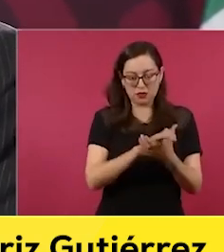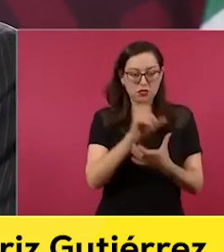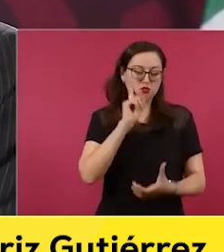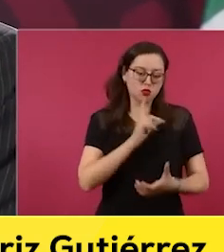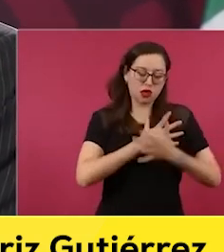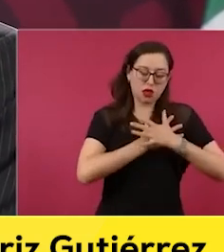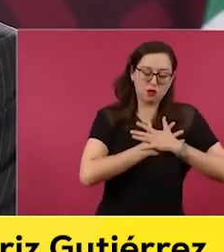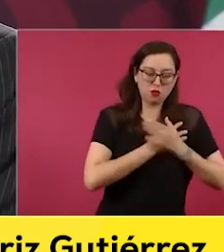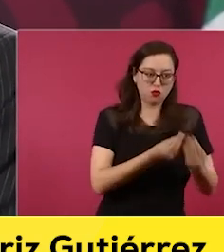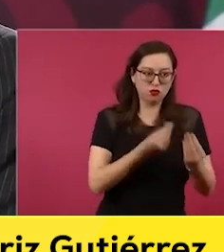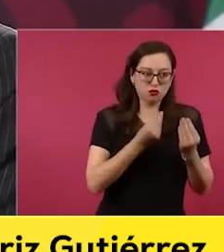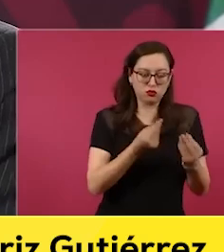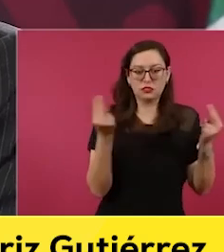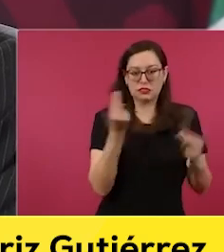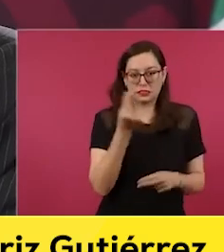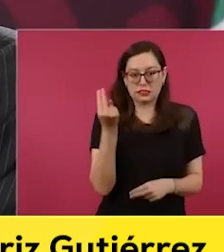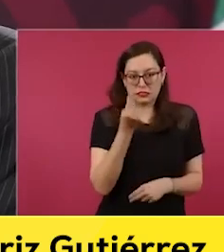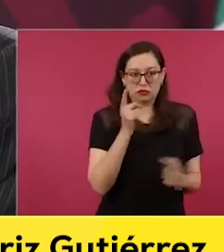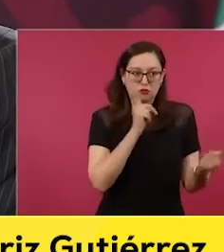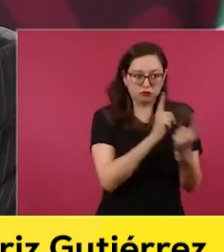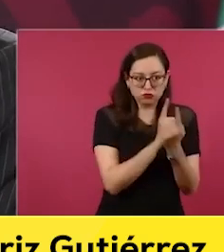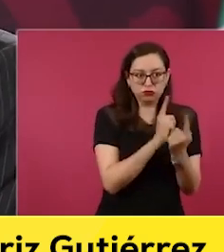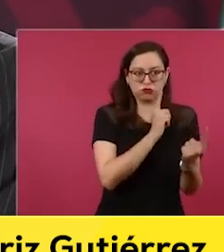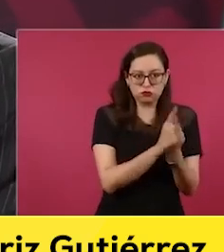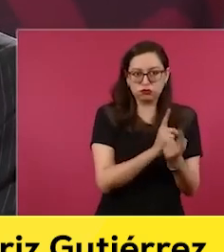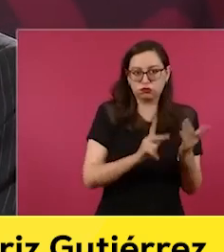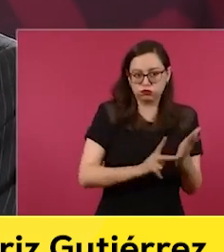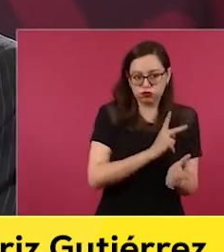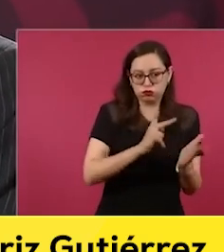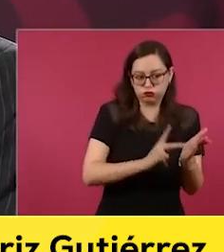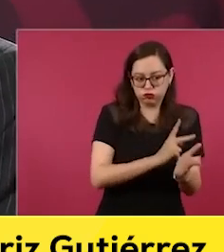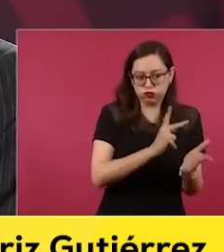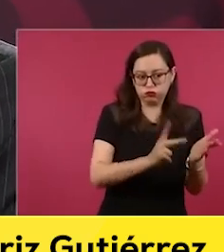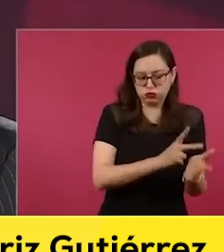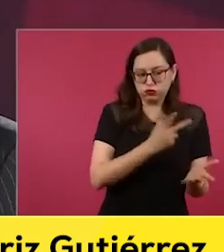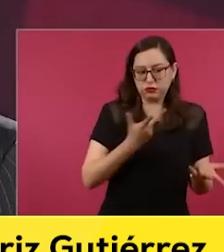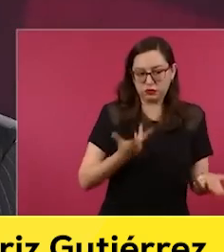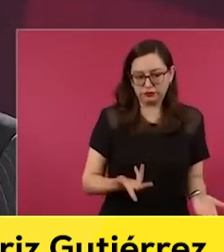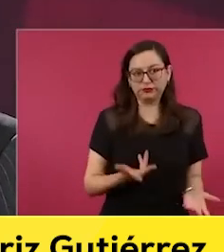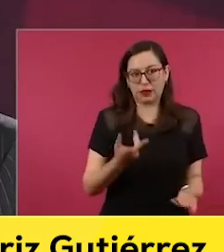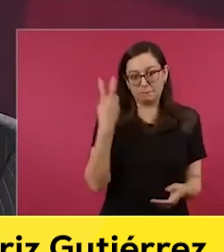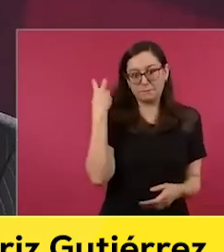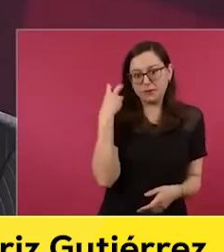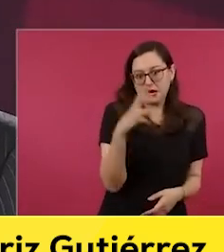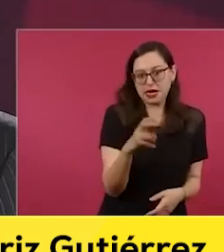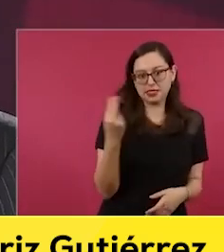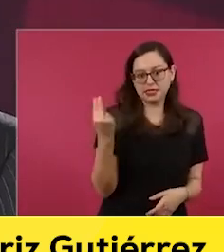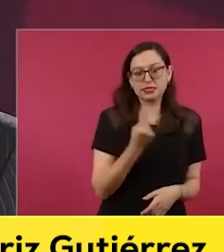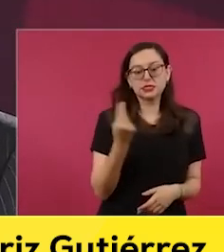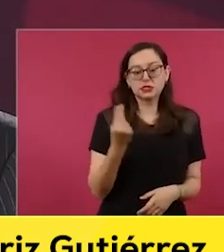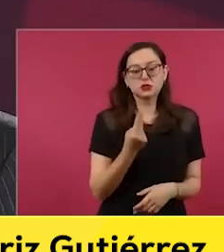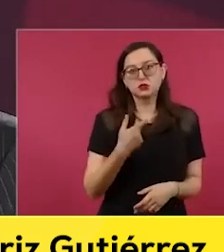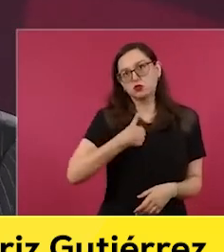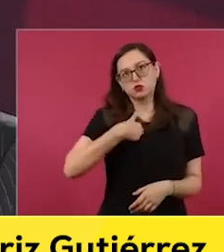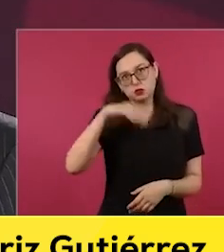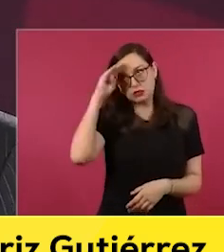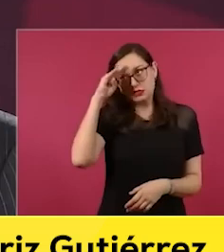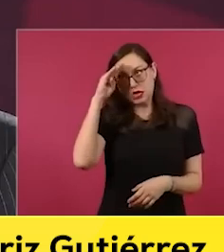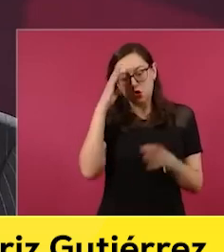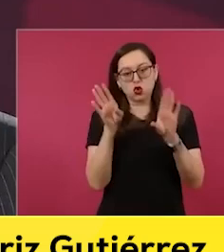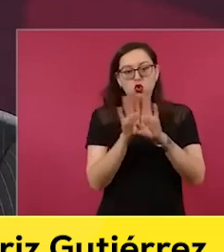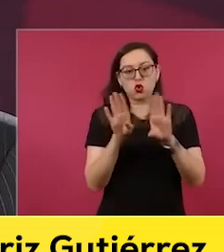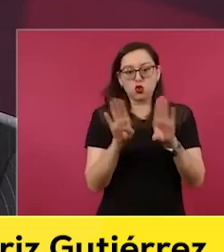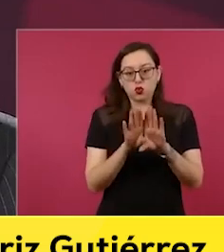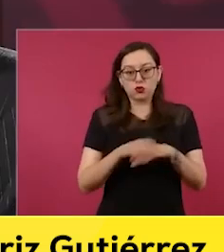dice que buscará la forma de trasladarse porque va a estar viniendo a la Ciudad de México para ver a su esposa, su compañera, dijo Beatriz Gutiérrez, a